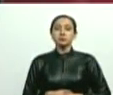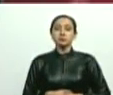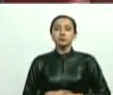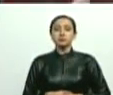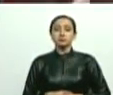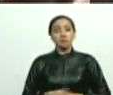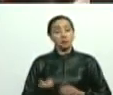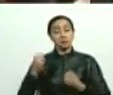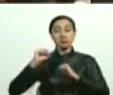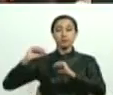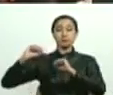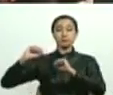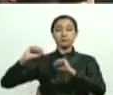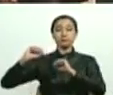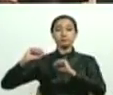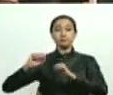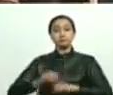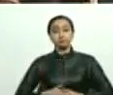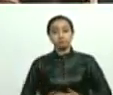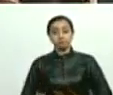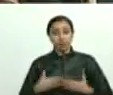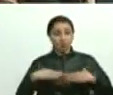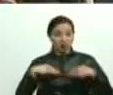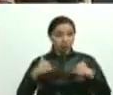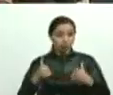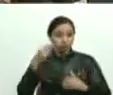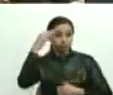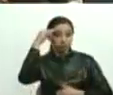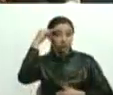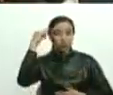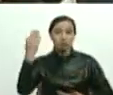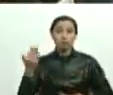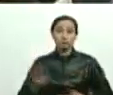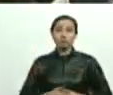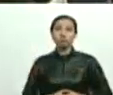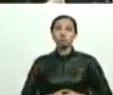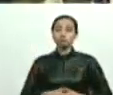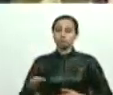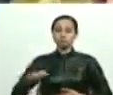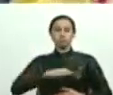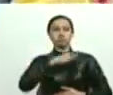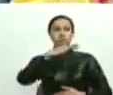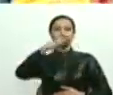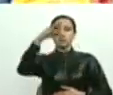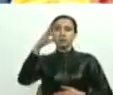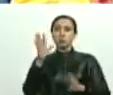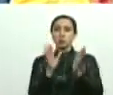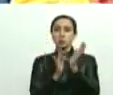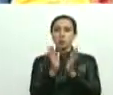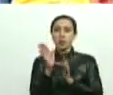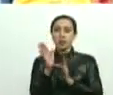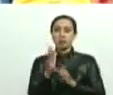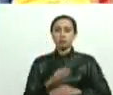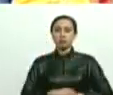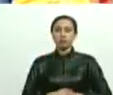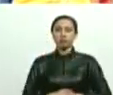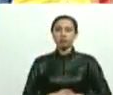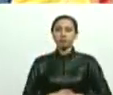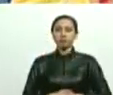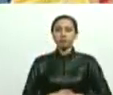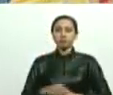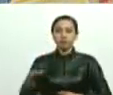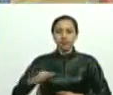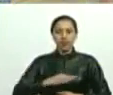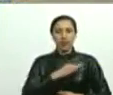Evítenlo. Cúrense en salud. Y en el Espíritu de Cristo. En el Espíritu